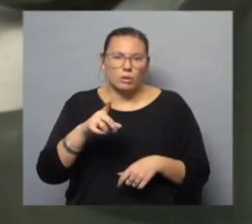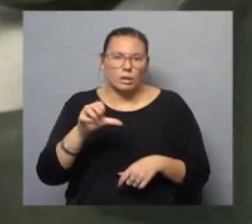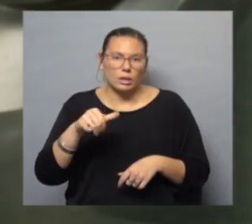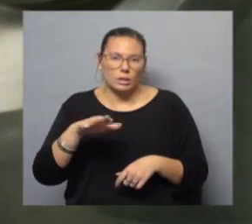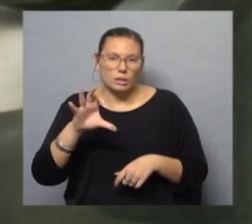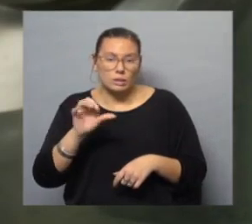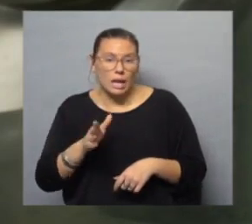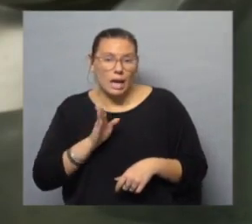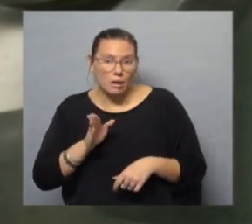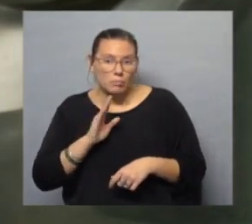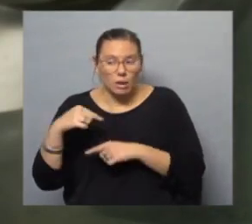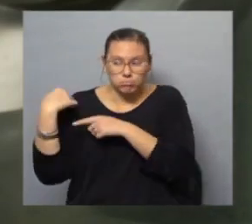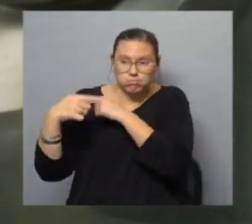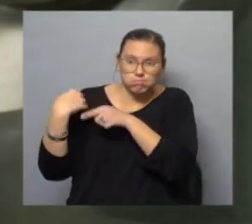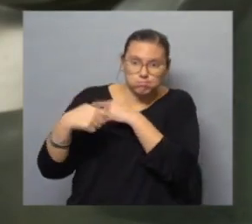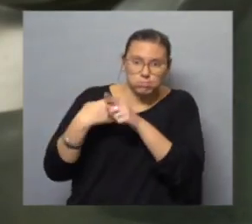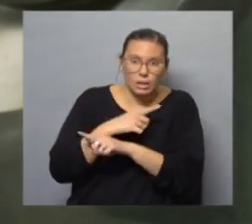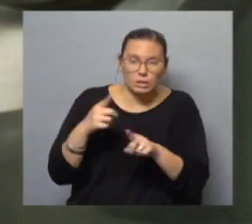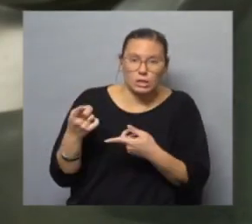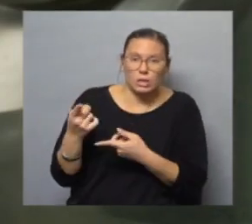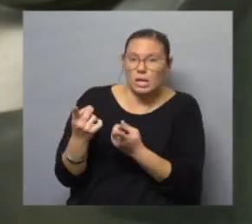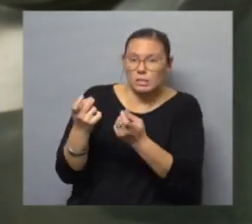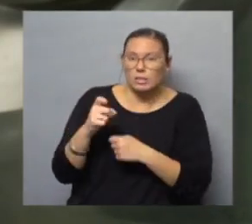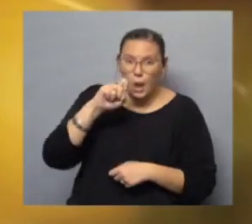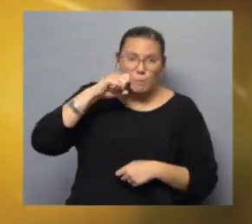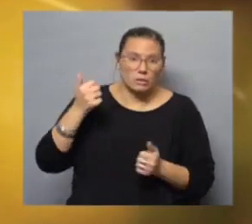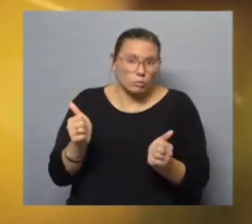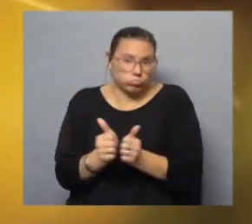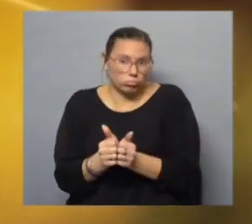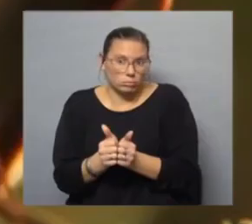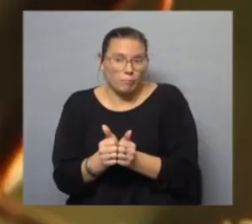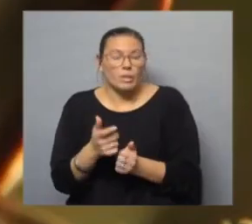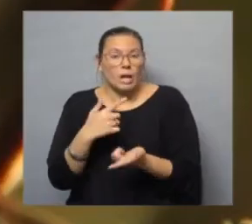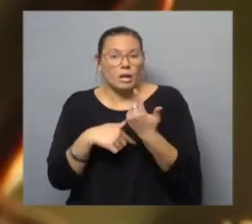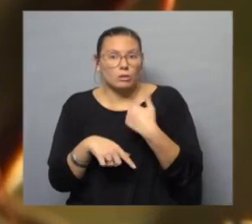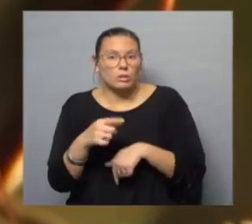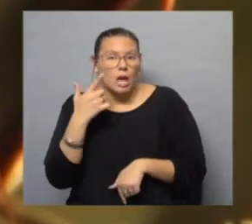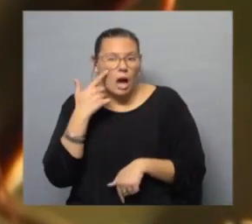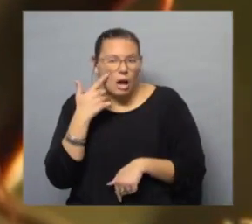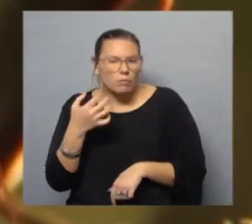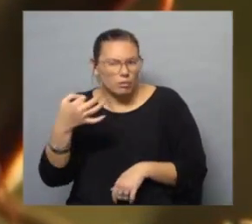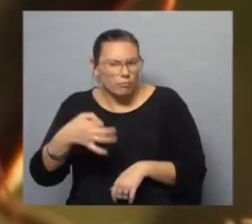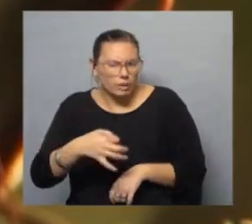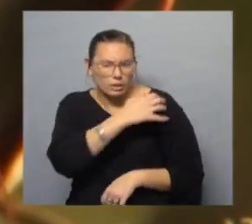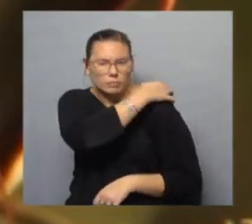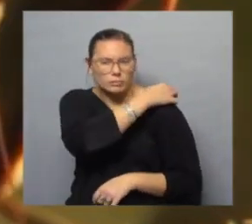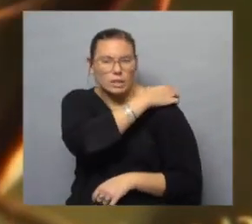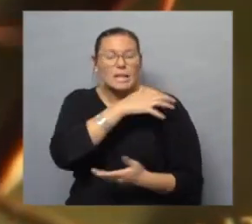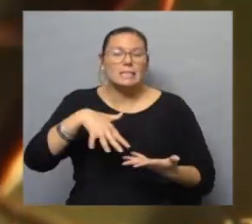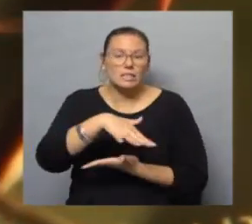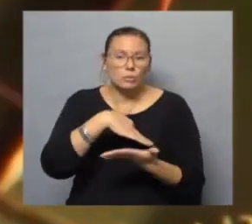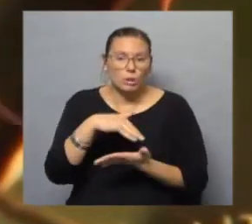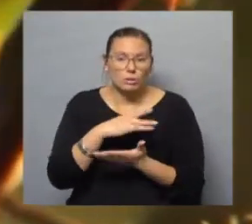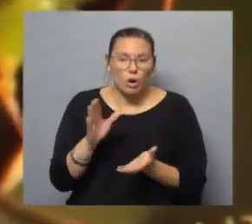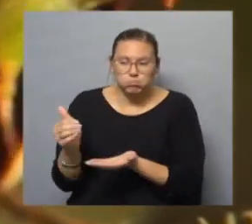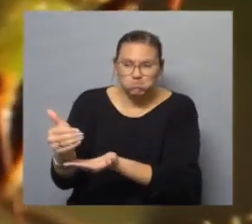las hembras tienen descendencia sin contribución de los machos. Entonces, para ver si esto era lo que estaba ocurriendo,